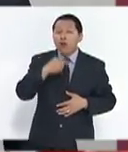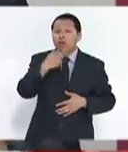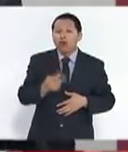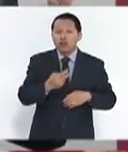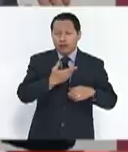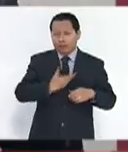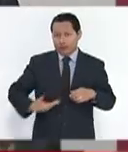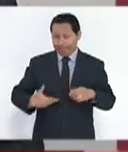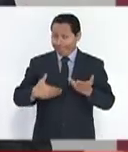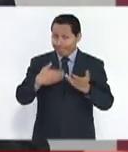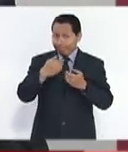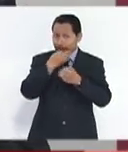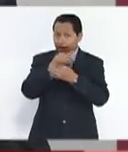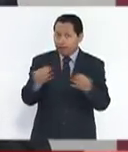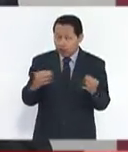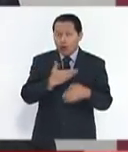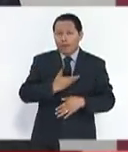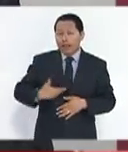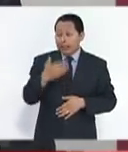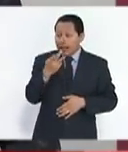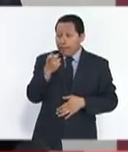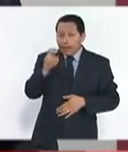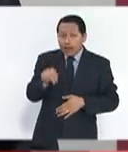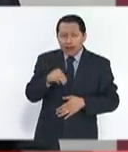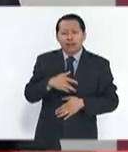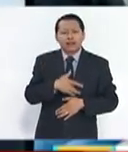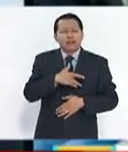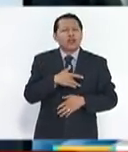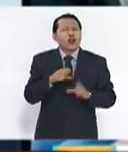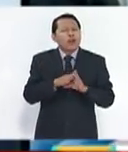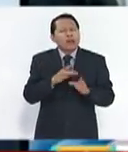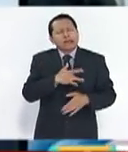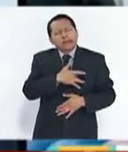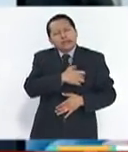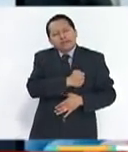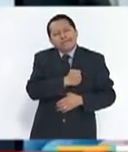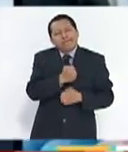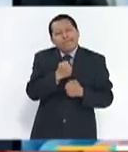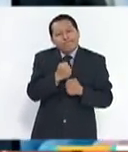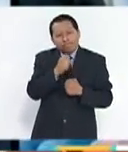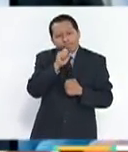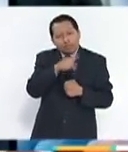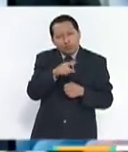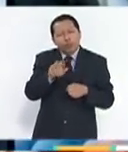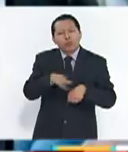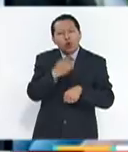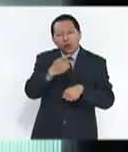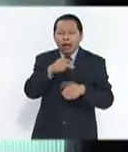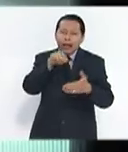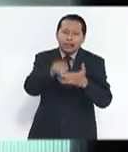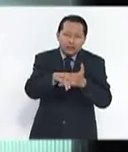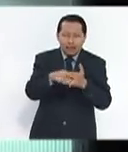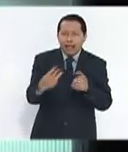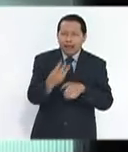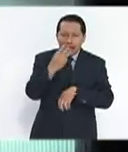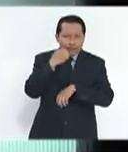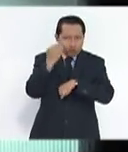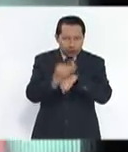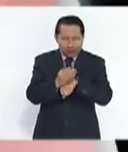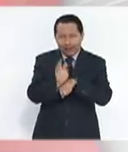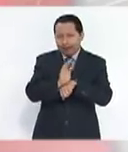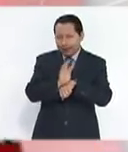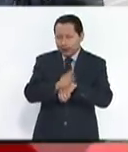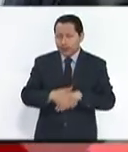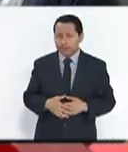de la presidencia informó que el presidente Enrique Peña Nieto se encuentra consternado por el asesinato de los 3 estudiantes de cine.